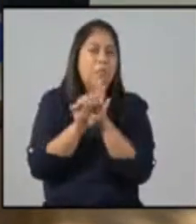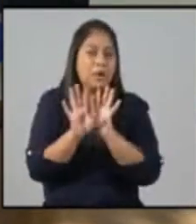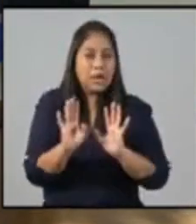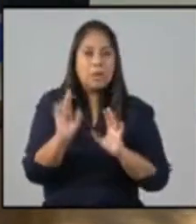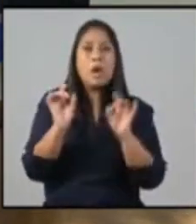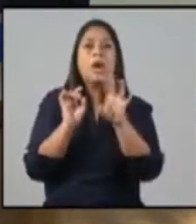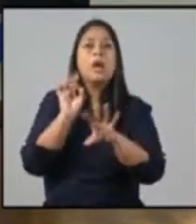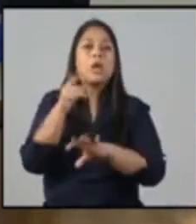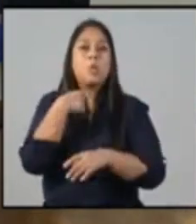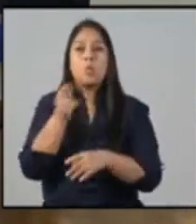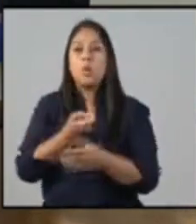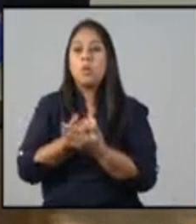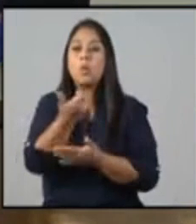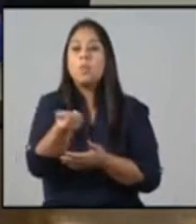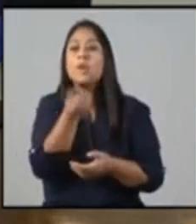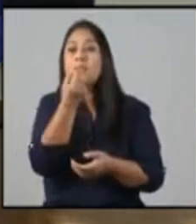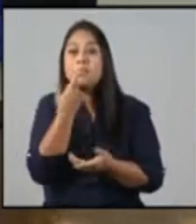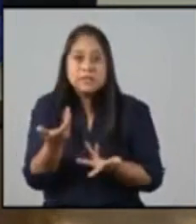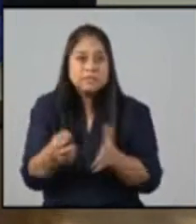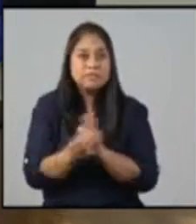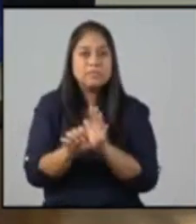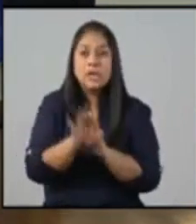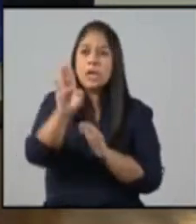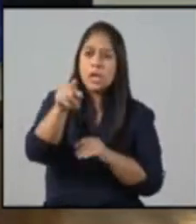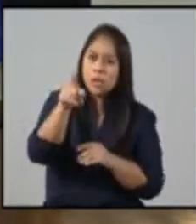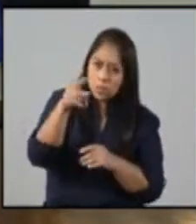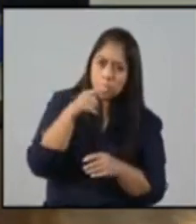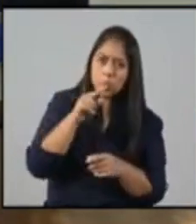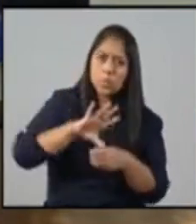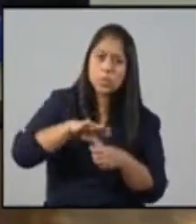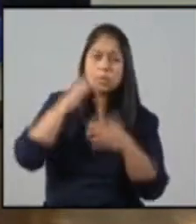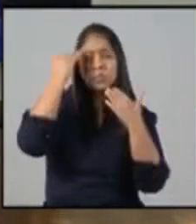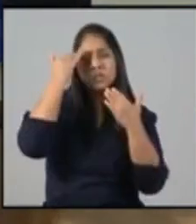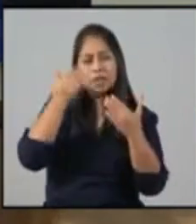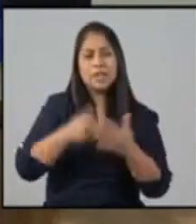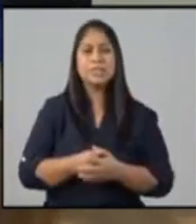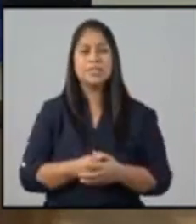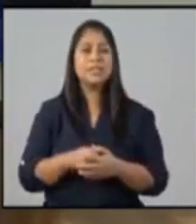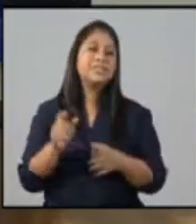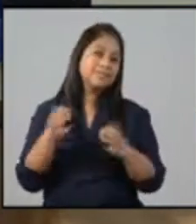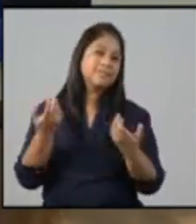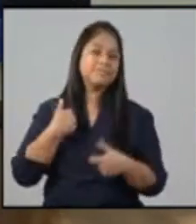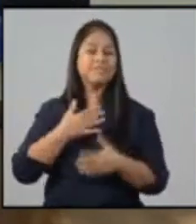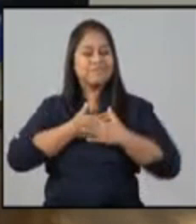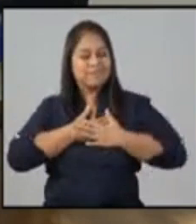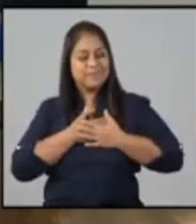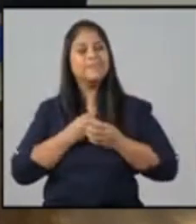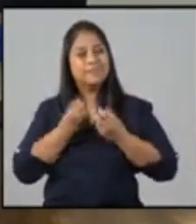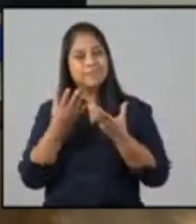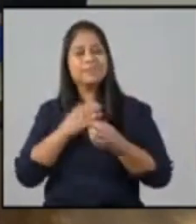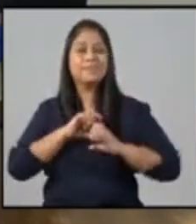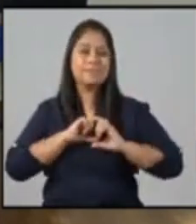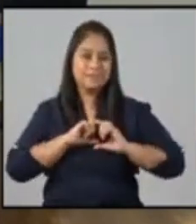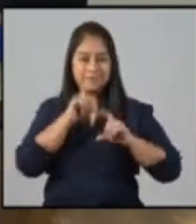compro un medicamento en la farmacia y me dice: ah, pero muchas gracias. Entonces, yo creo que es sincero y que viene del corazón, como